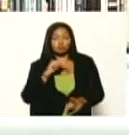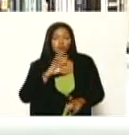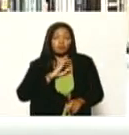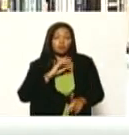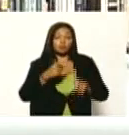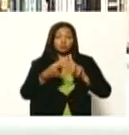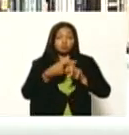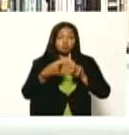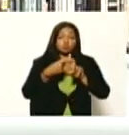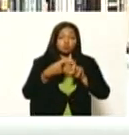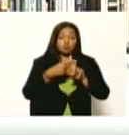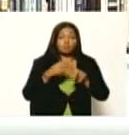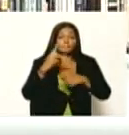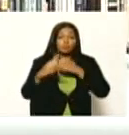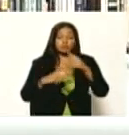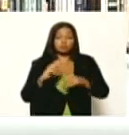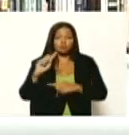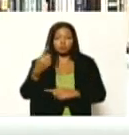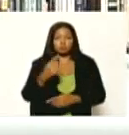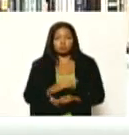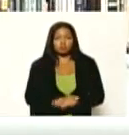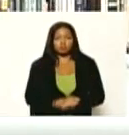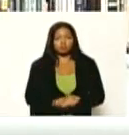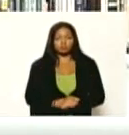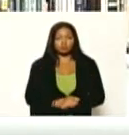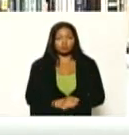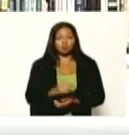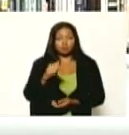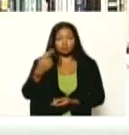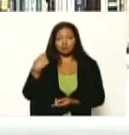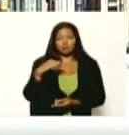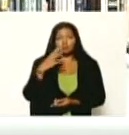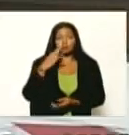único, de verdad. Hoy tenemos, presidente... Ejemplar. Sí,